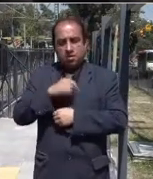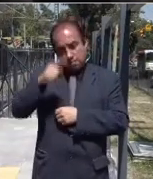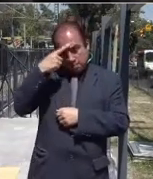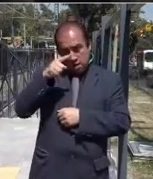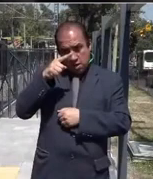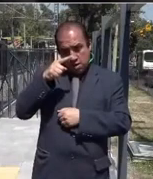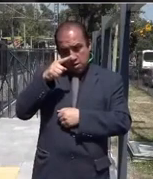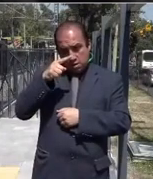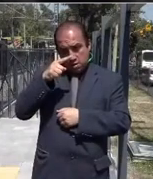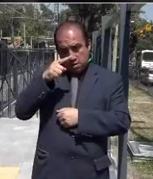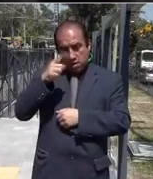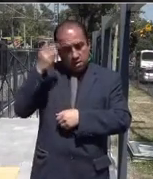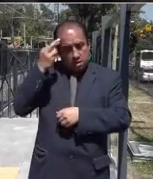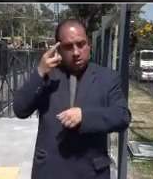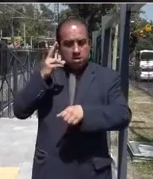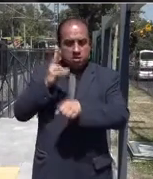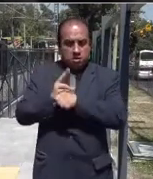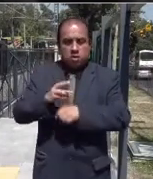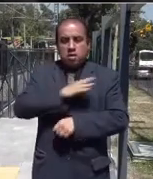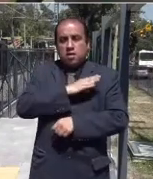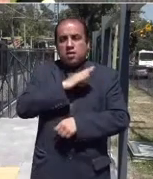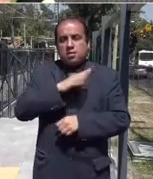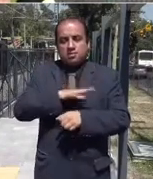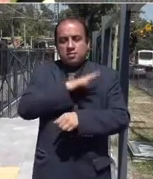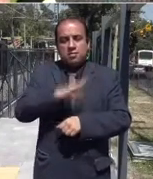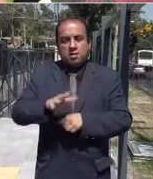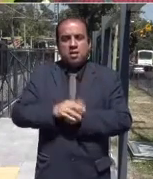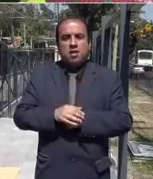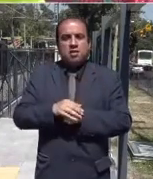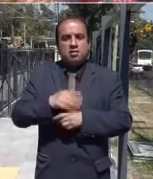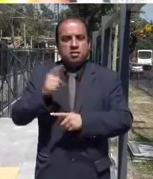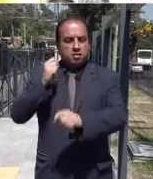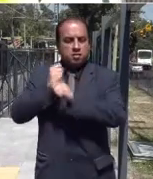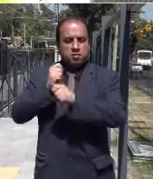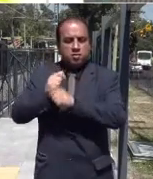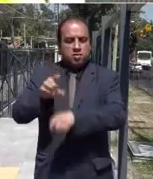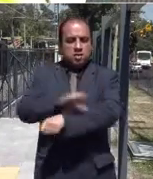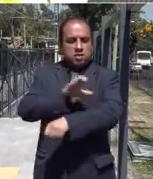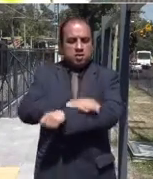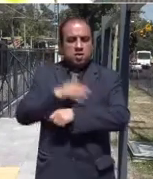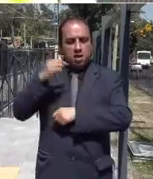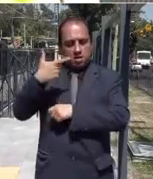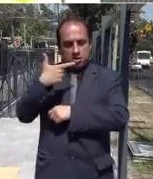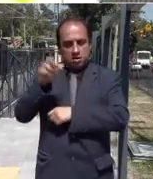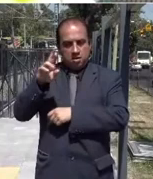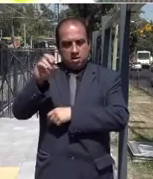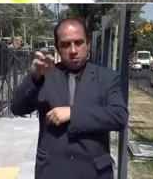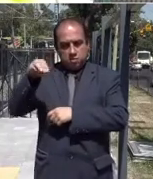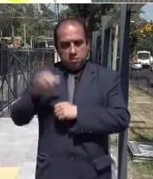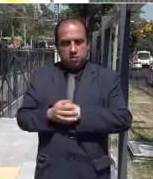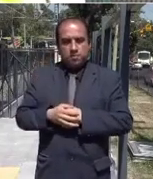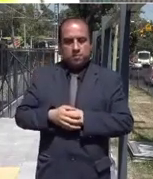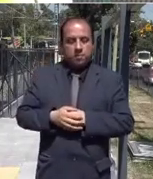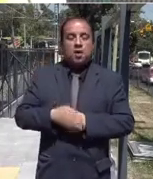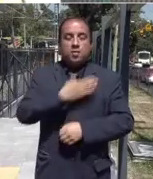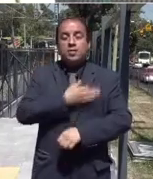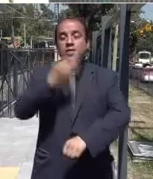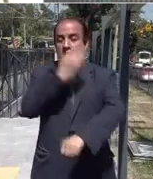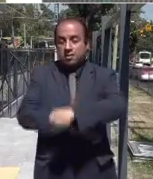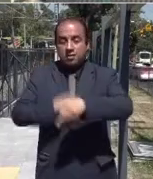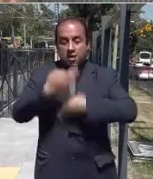del Servicio de Transportes Eléctricos, ingeniero Guillermo Calderón Aguilera. Sí, muy buenas tardes a todas y